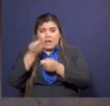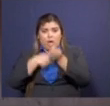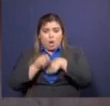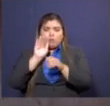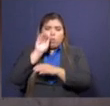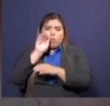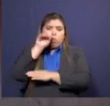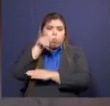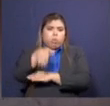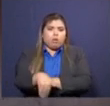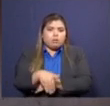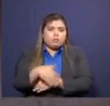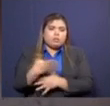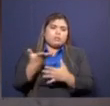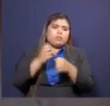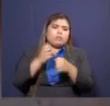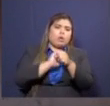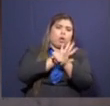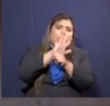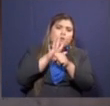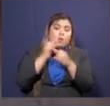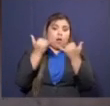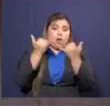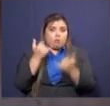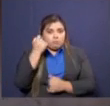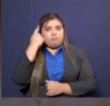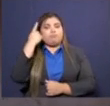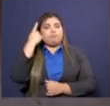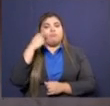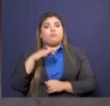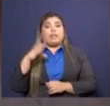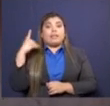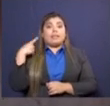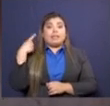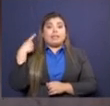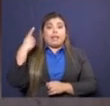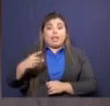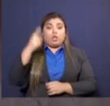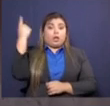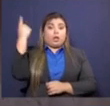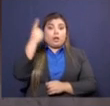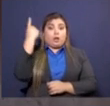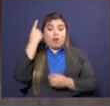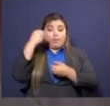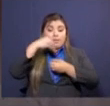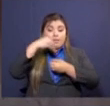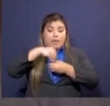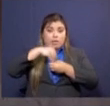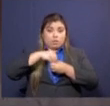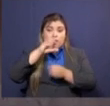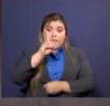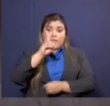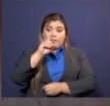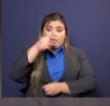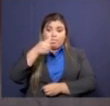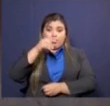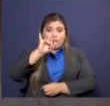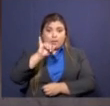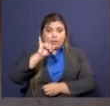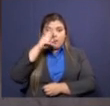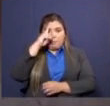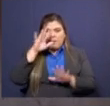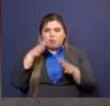ingresos, hemos girado instrucciones al Director General de Ingresos para que todas